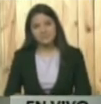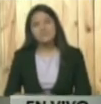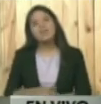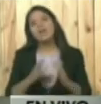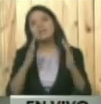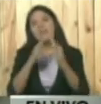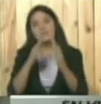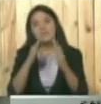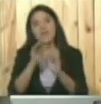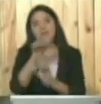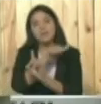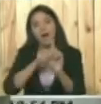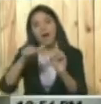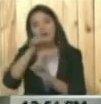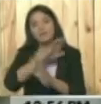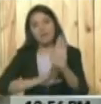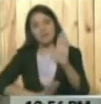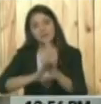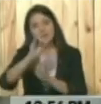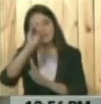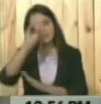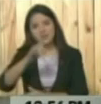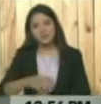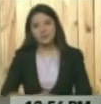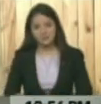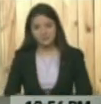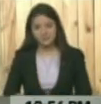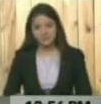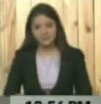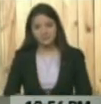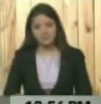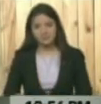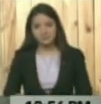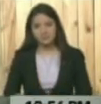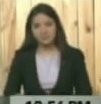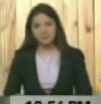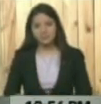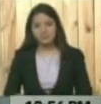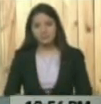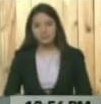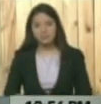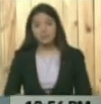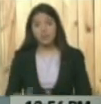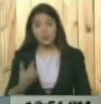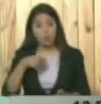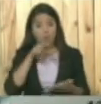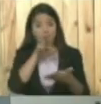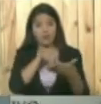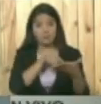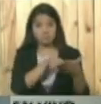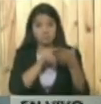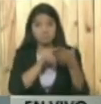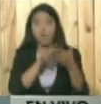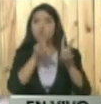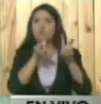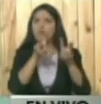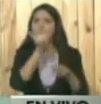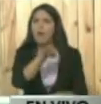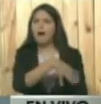vivienda, hábitat y desarrollo sustentable. Al leer la agenda, la nueva agenda